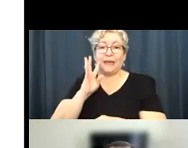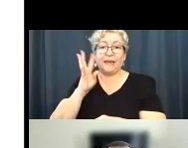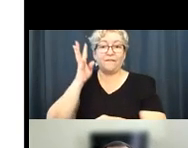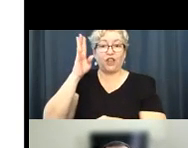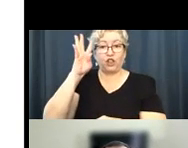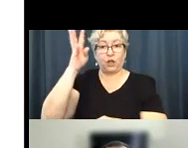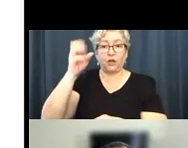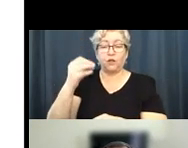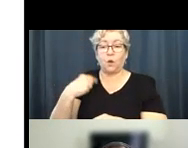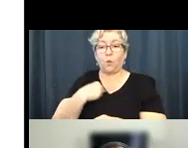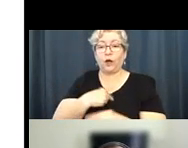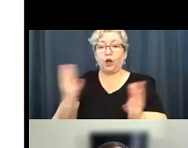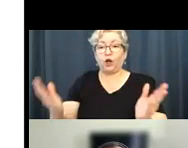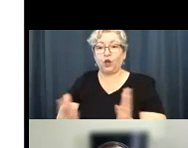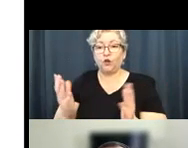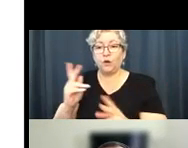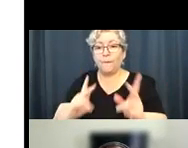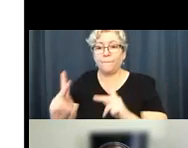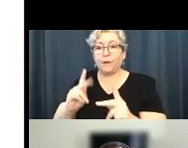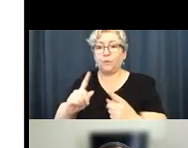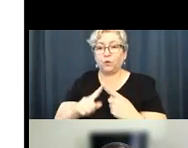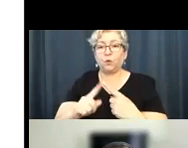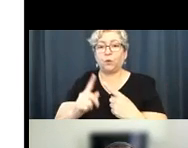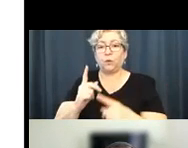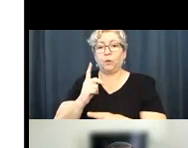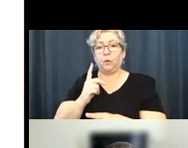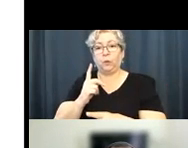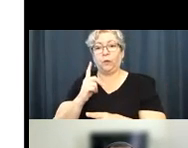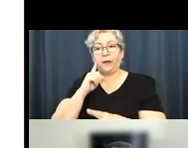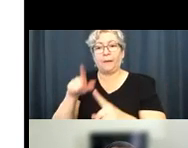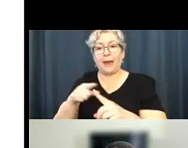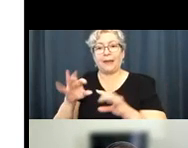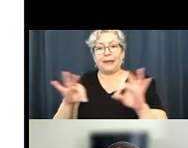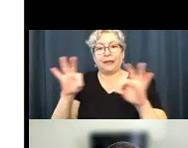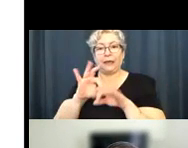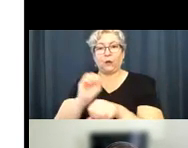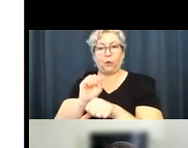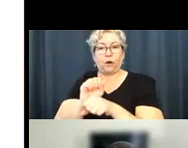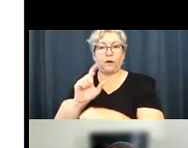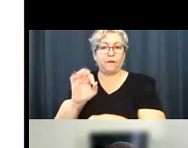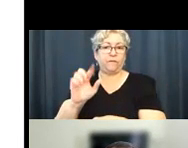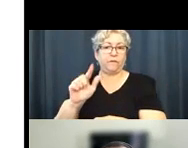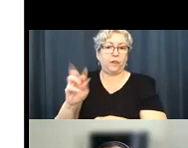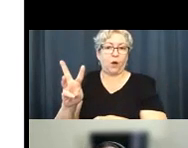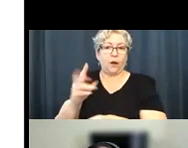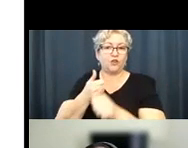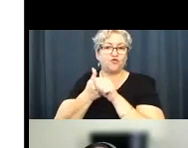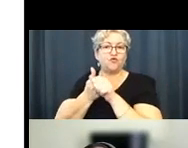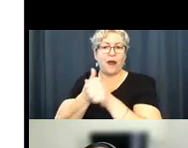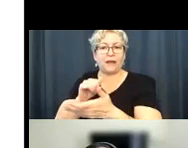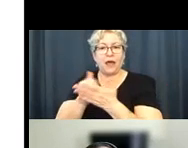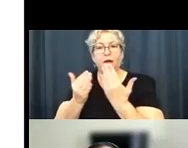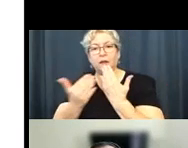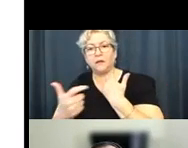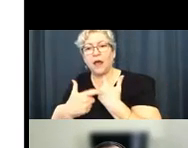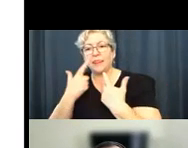una verdadera innovación. Así que nosotros instamos a las personas que instalen a los workflows clave y rastrearlos